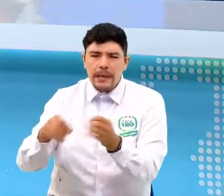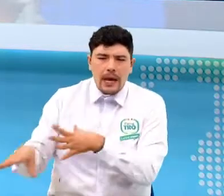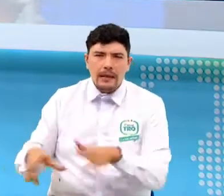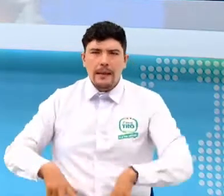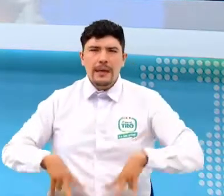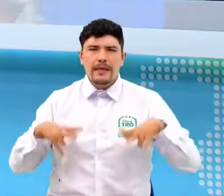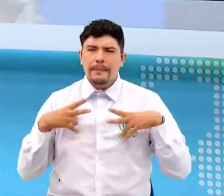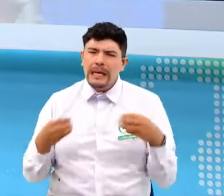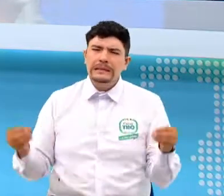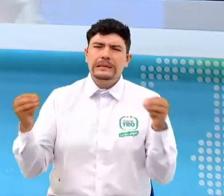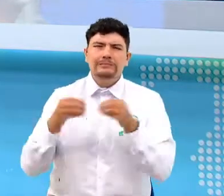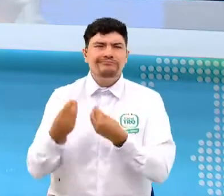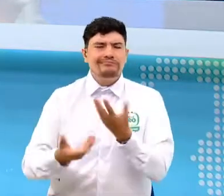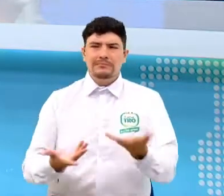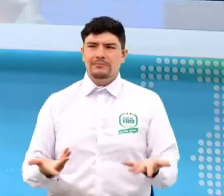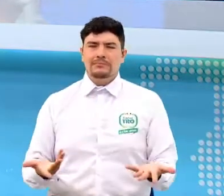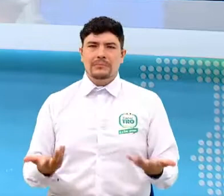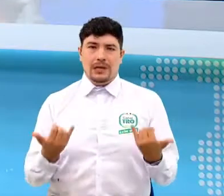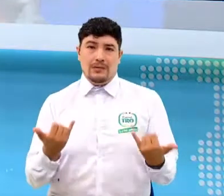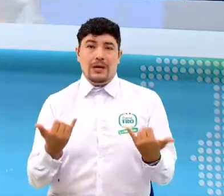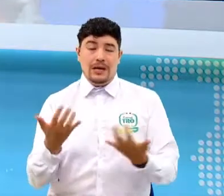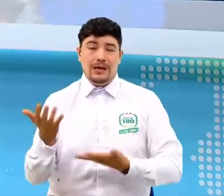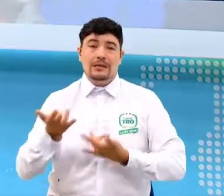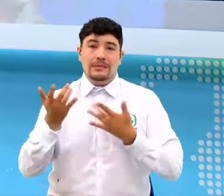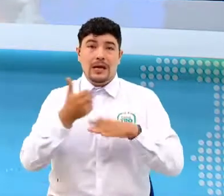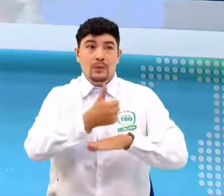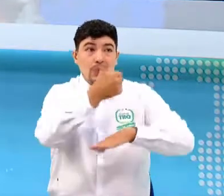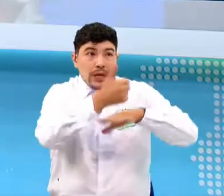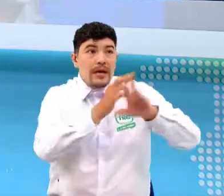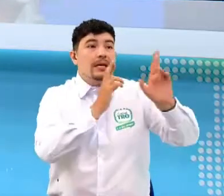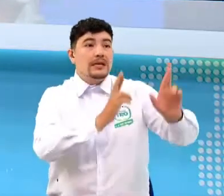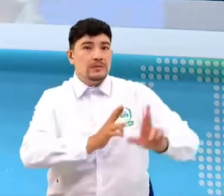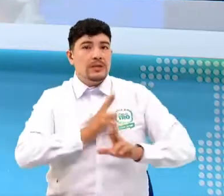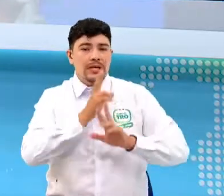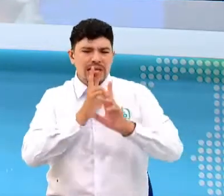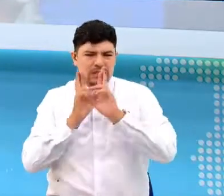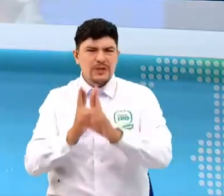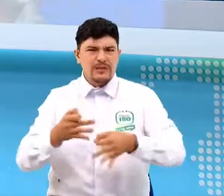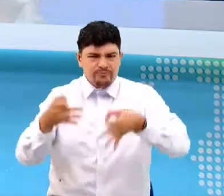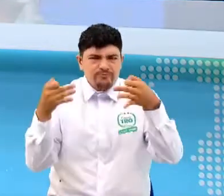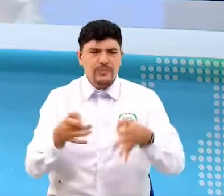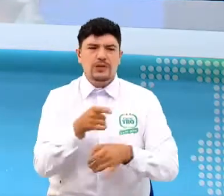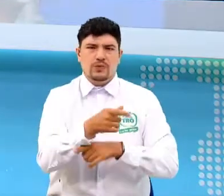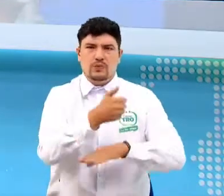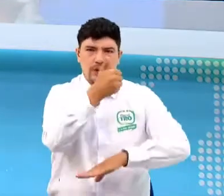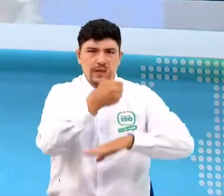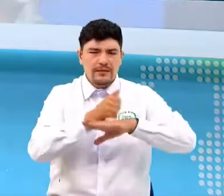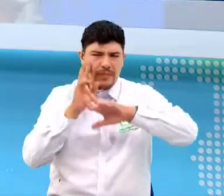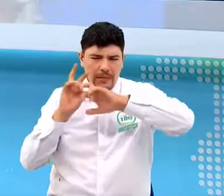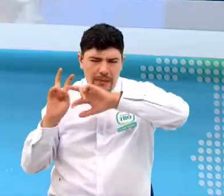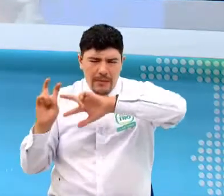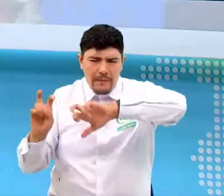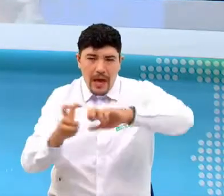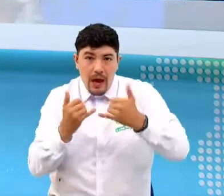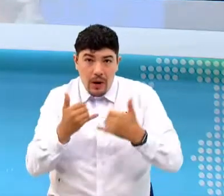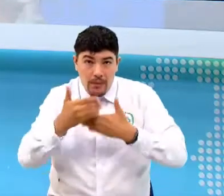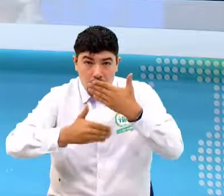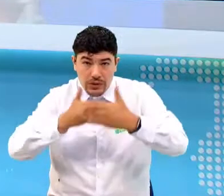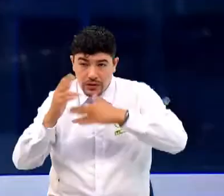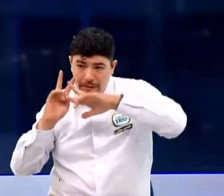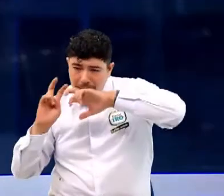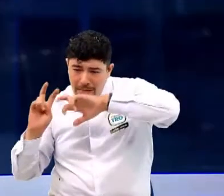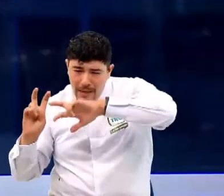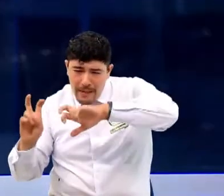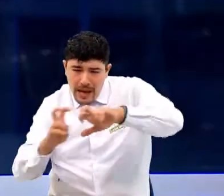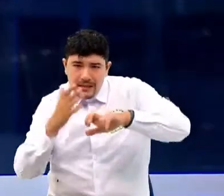de la delincuencia? Pues esperamos respuestas y resultados contundentes por parte de las autoridades. Y es que las investigaciones para esclarecer los casos